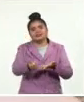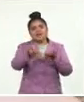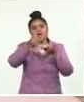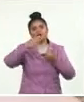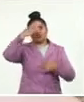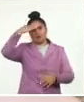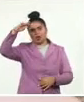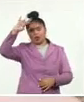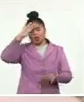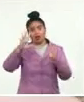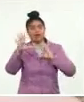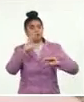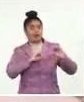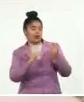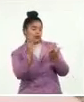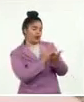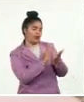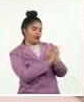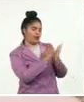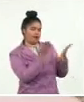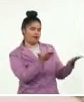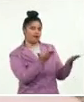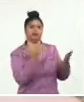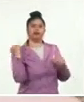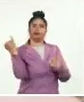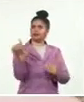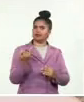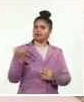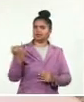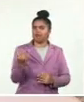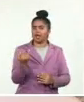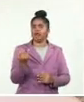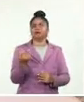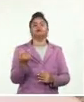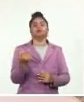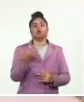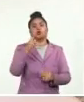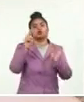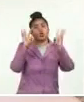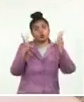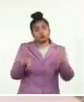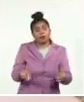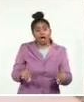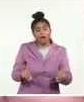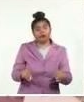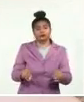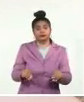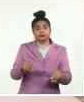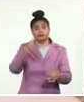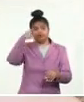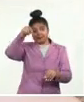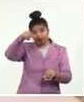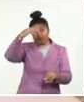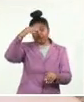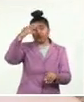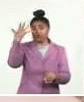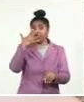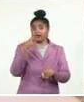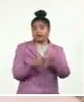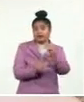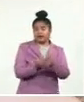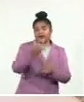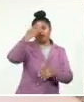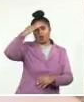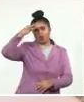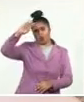viajes en revistas internacionales como en el caso de revistas publicadas biología y cirugía vascular en mexico de que puede lo que estamos hablando hablando de costos